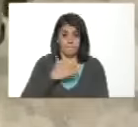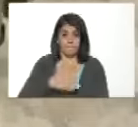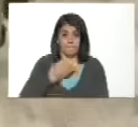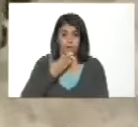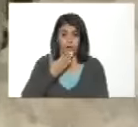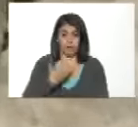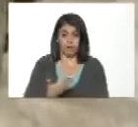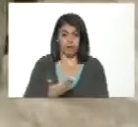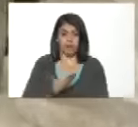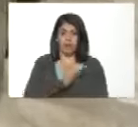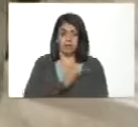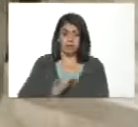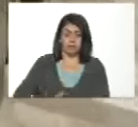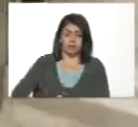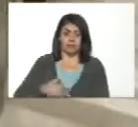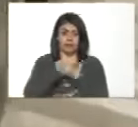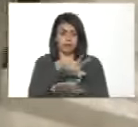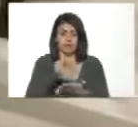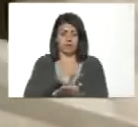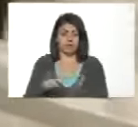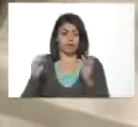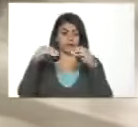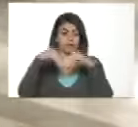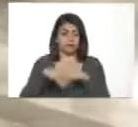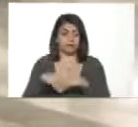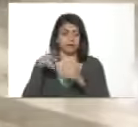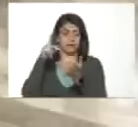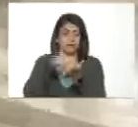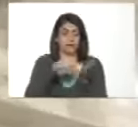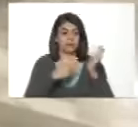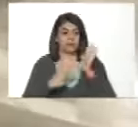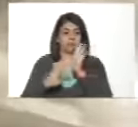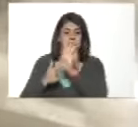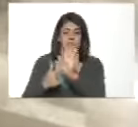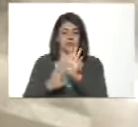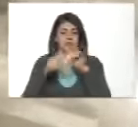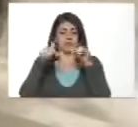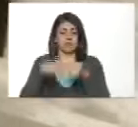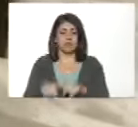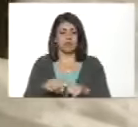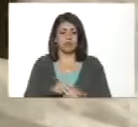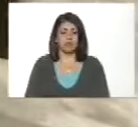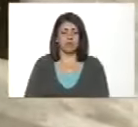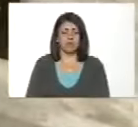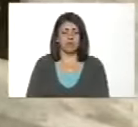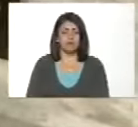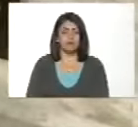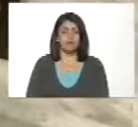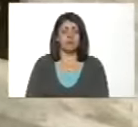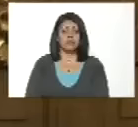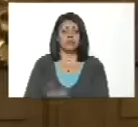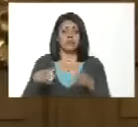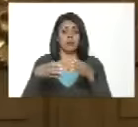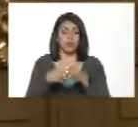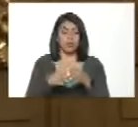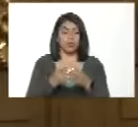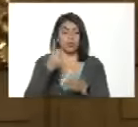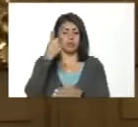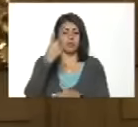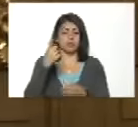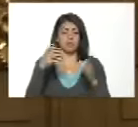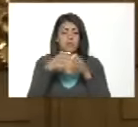señor presidente, quiero leer el acuerdo que presento, o que presenta la bancada de la patria ante esta